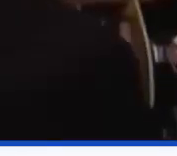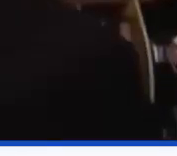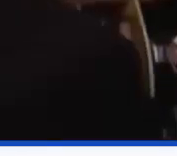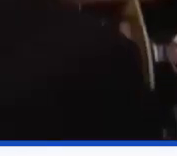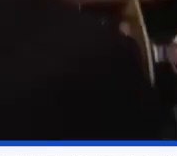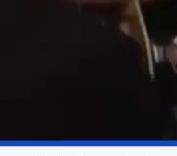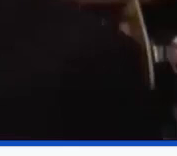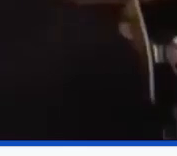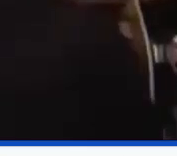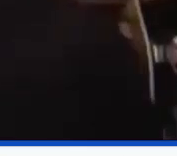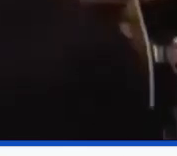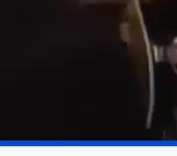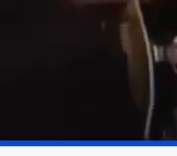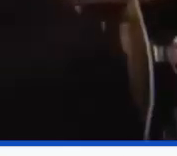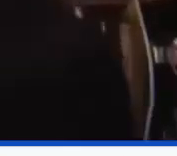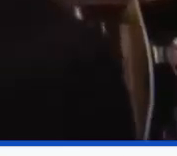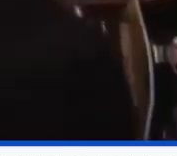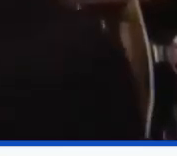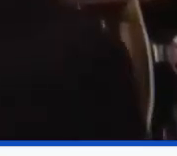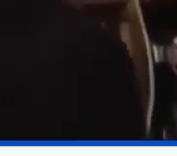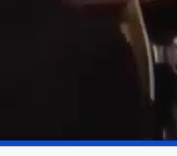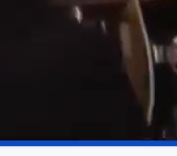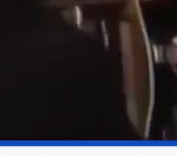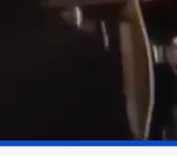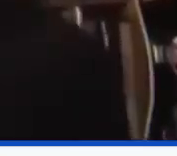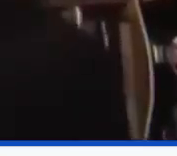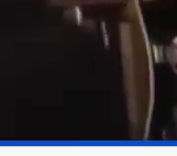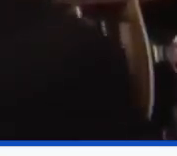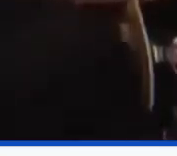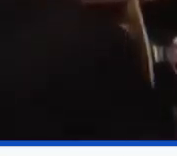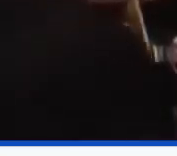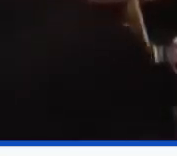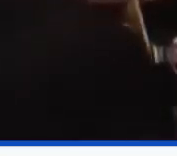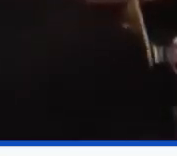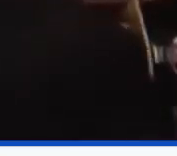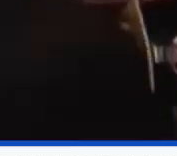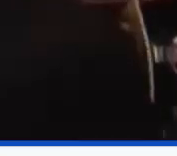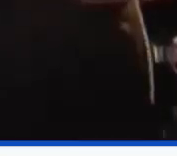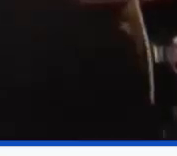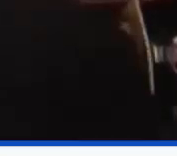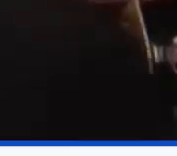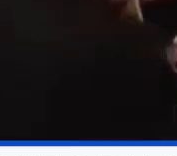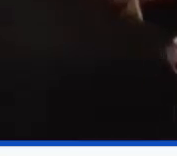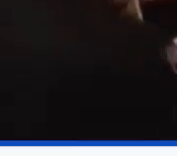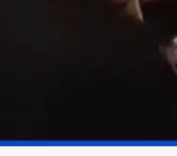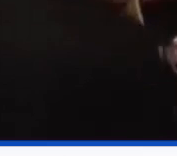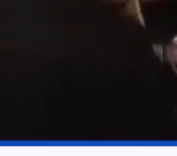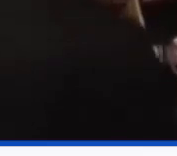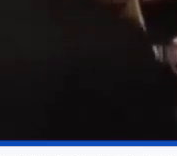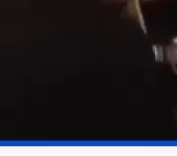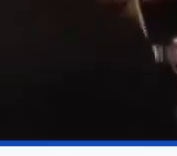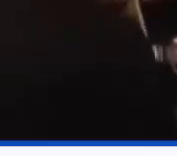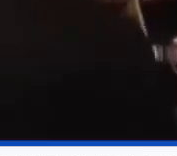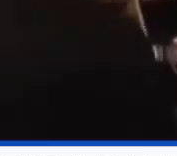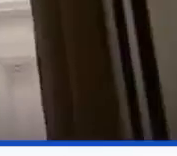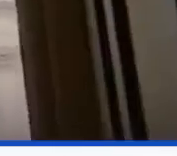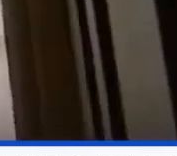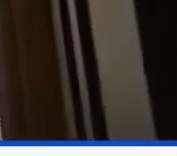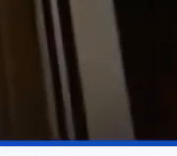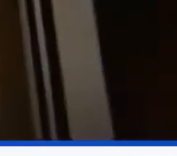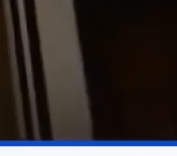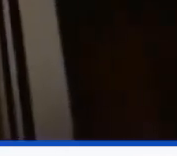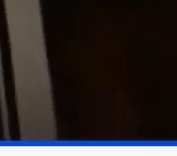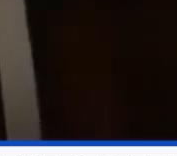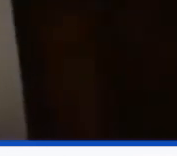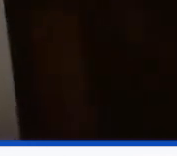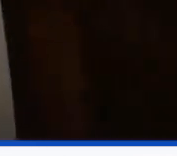que quieren establecer, yo creo que sí levantaría la popularidad del presidente muchísimo. Lo que pasa es que no se sabe si lo va a lograr. Se